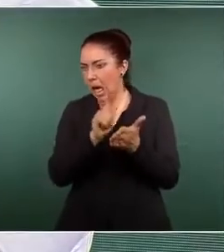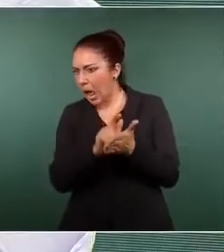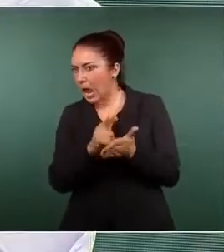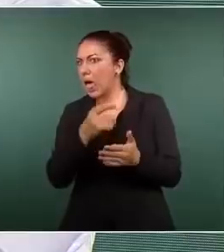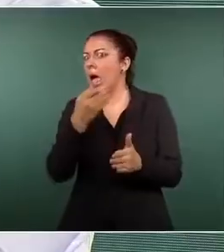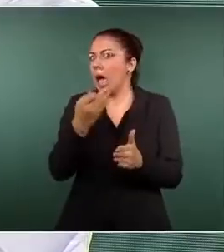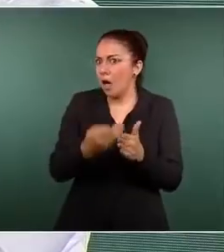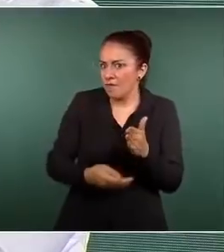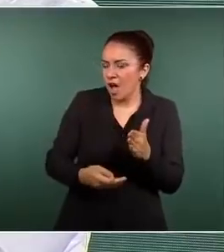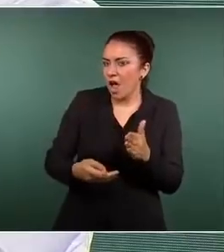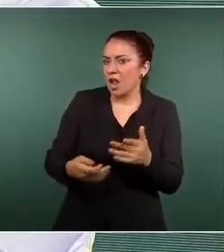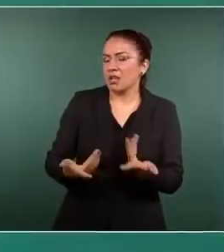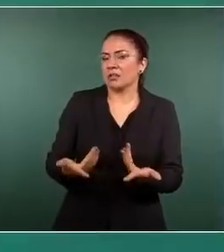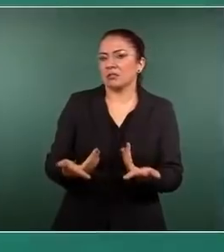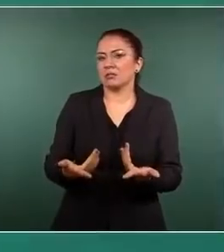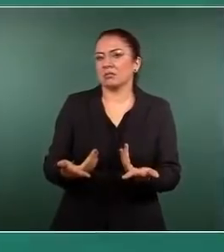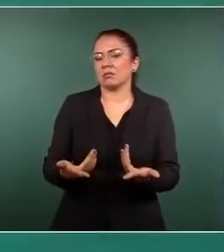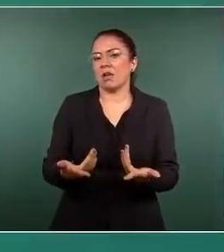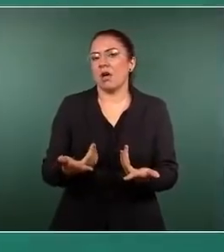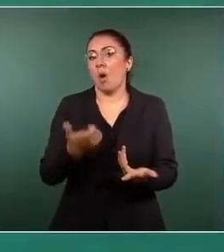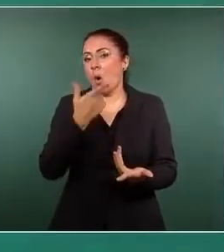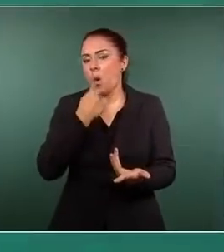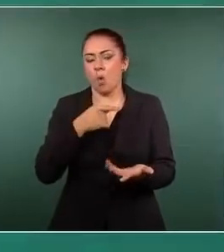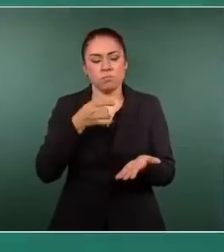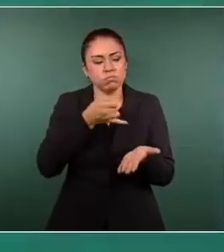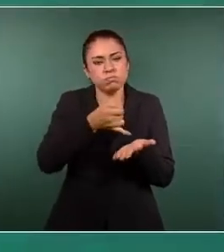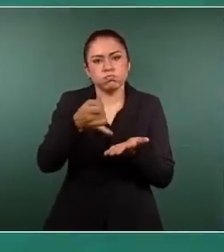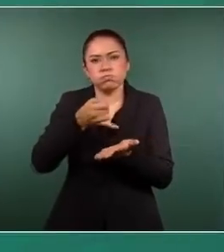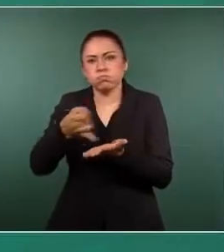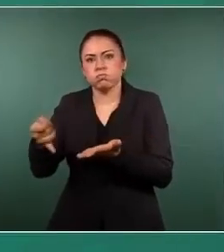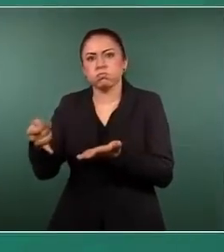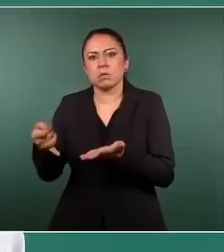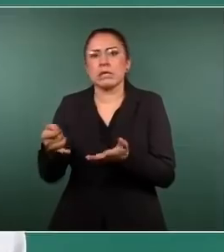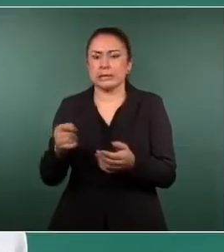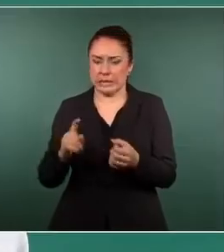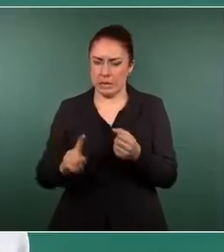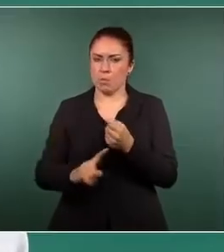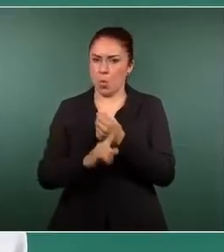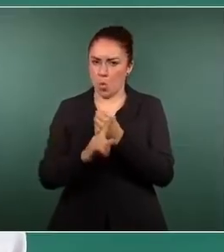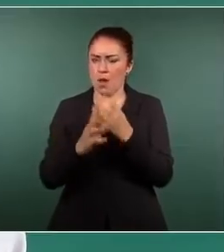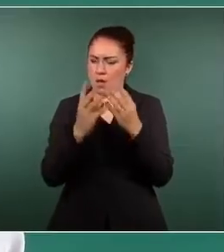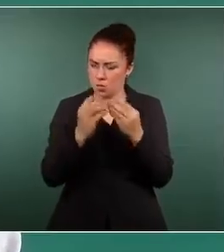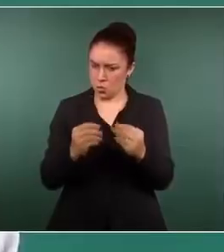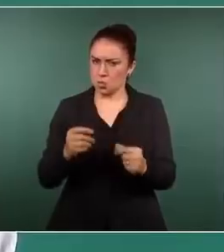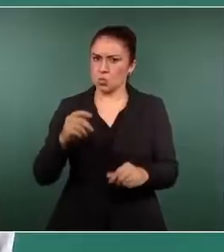campesinos se va a resolver vamos a ayudar